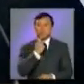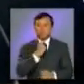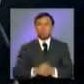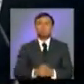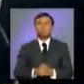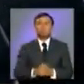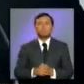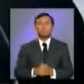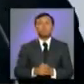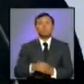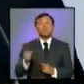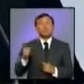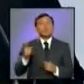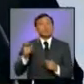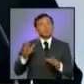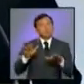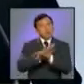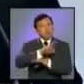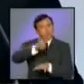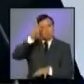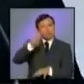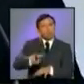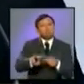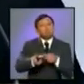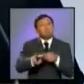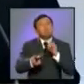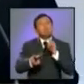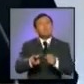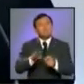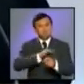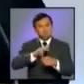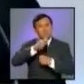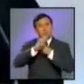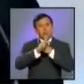grafiquen mexicana pone ahí sus